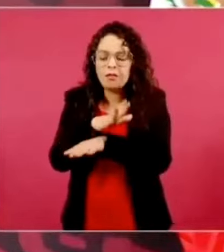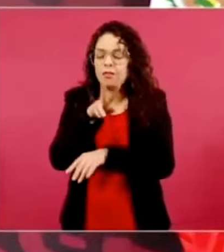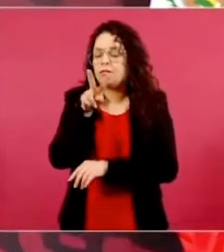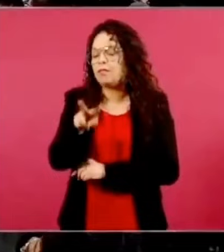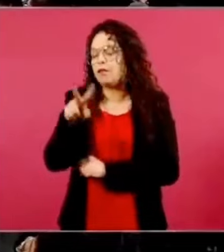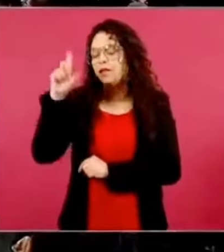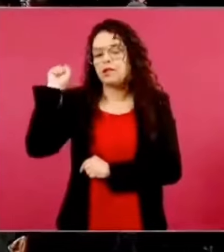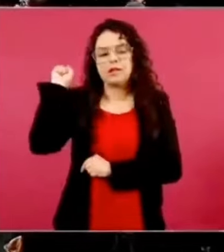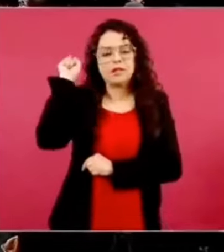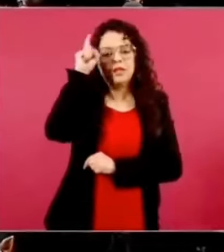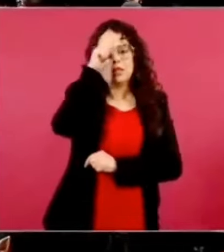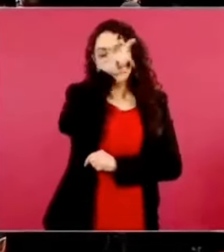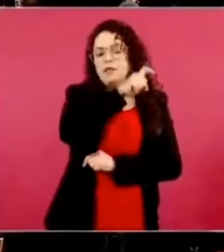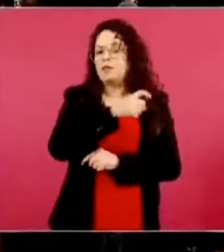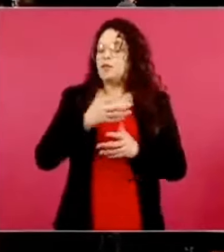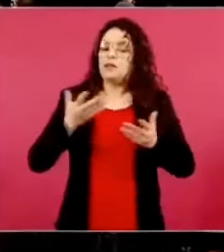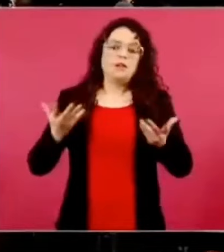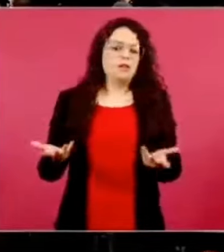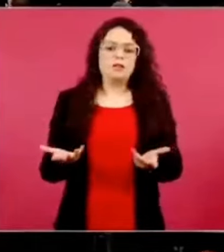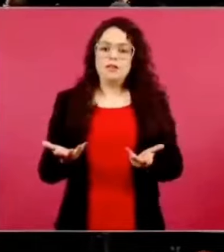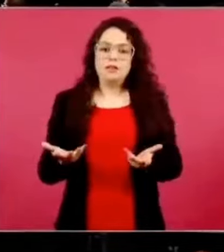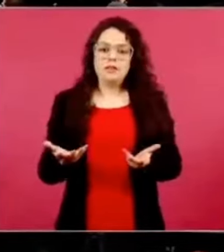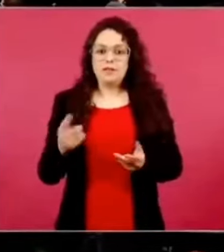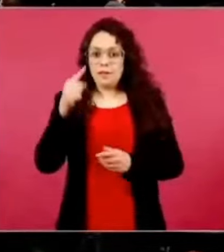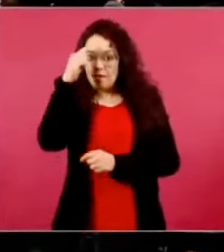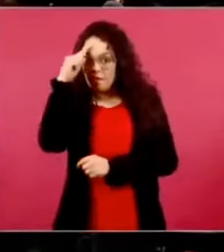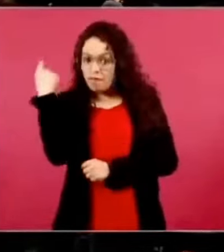Se hace cambiar a